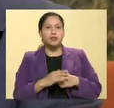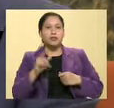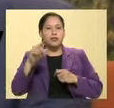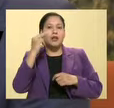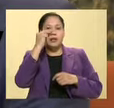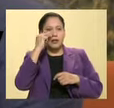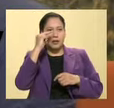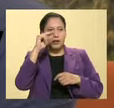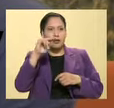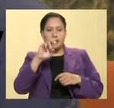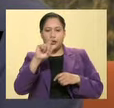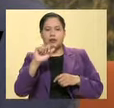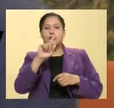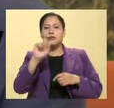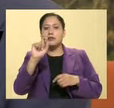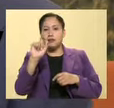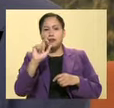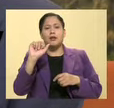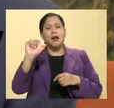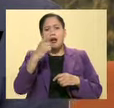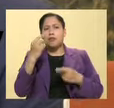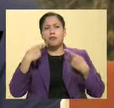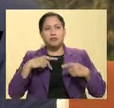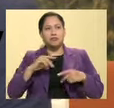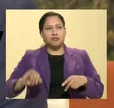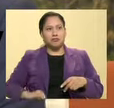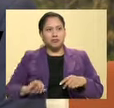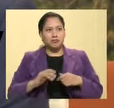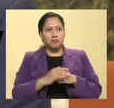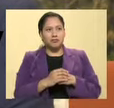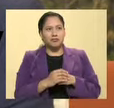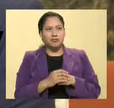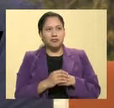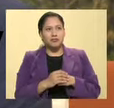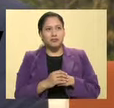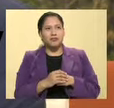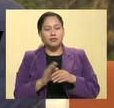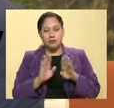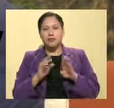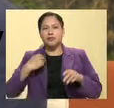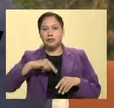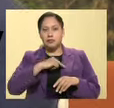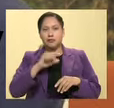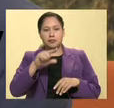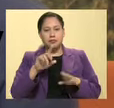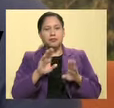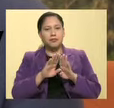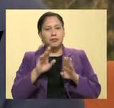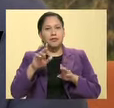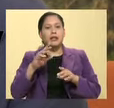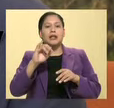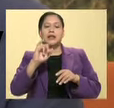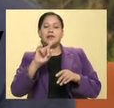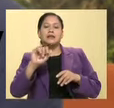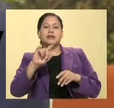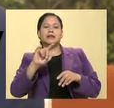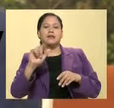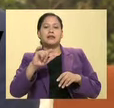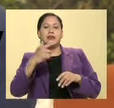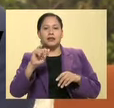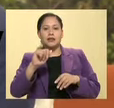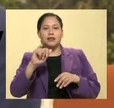Nezahualcóyotl 120 por si hay alguien que se interesa allá por ahorita que nos esté viendo. Aquí. Pues hoy armamos algo, ¿no? Saga 89, ¿no? Hoy esa saga 89.